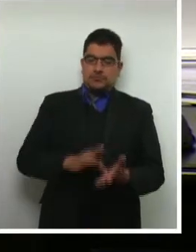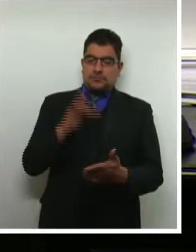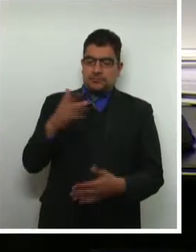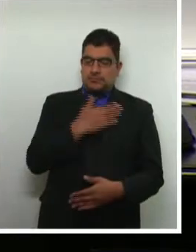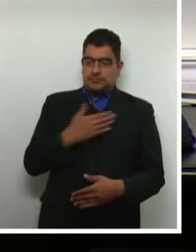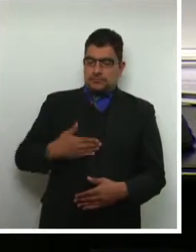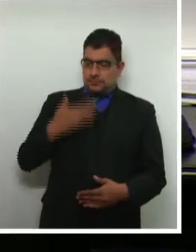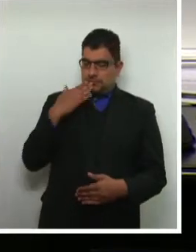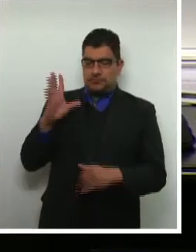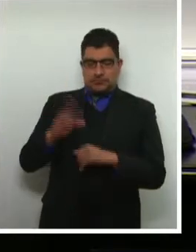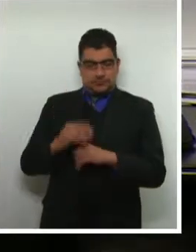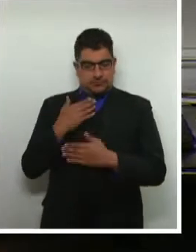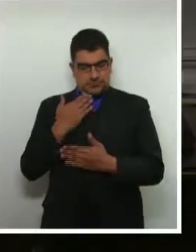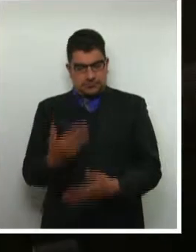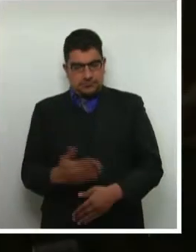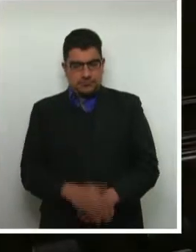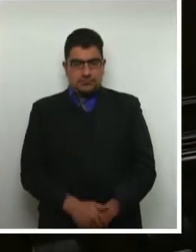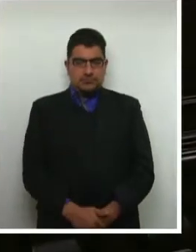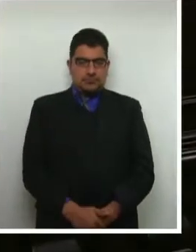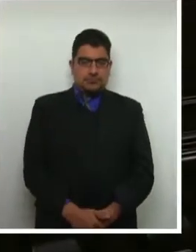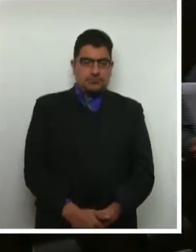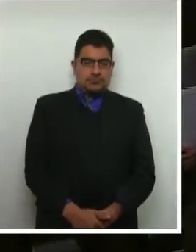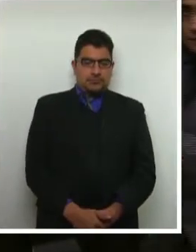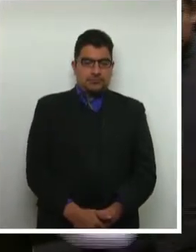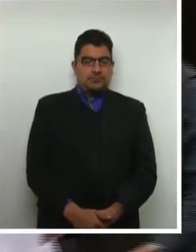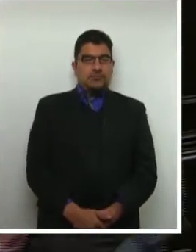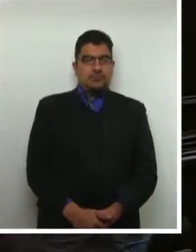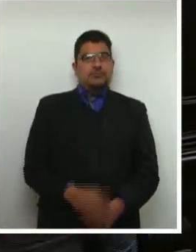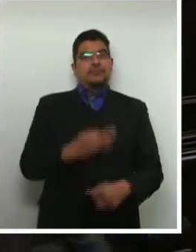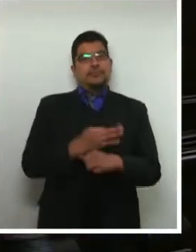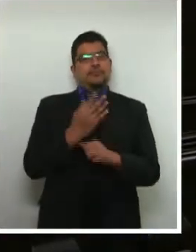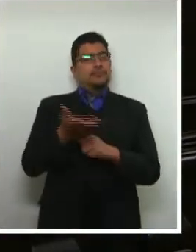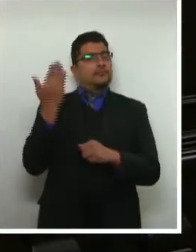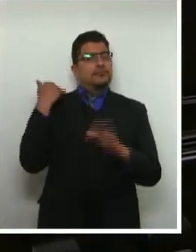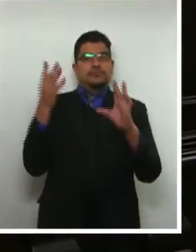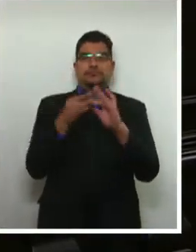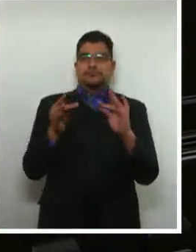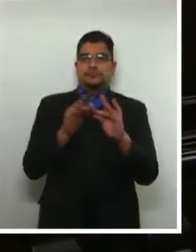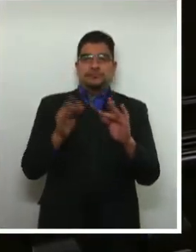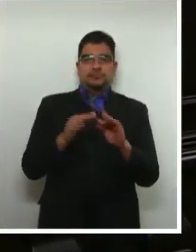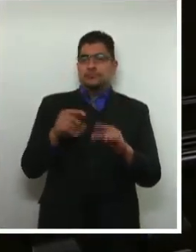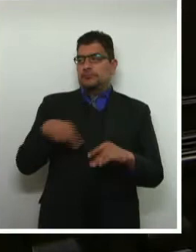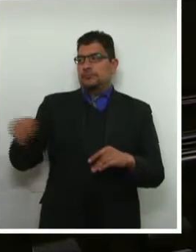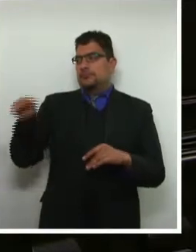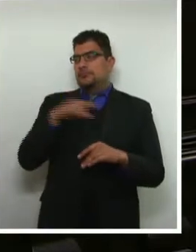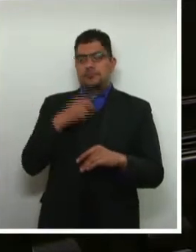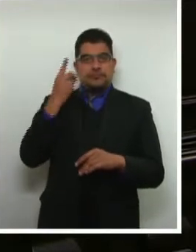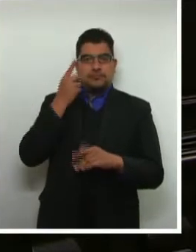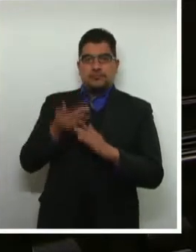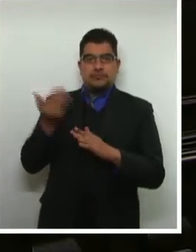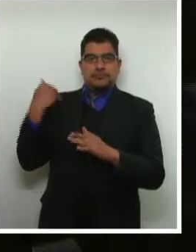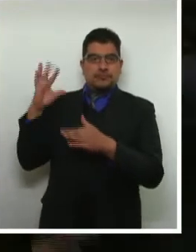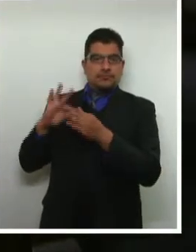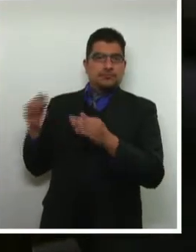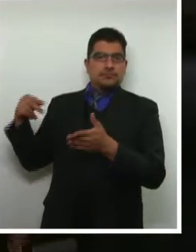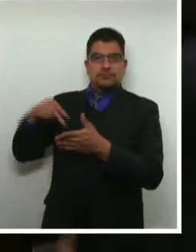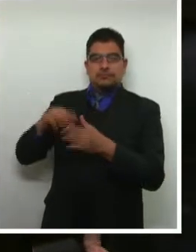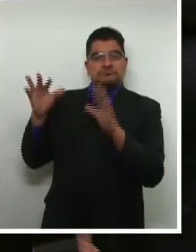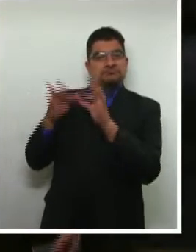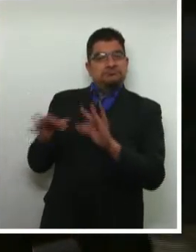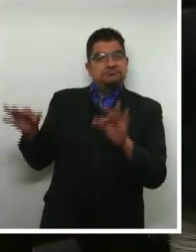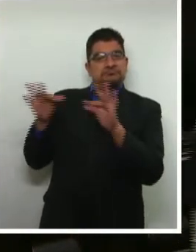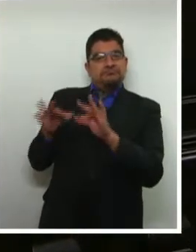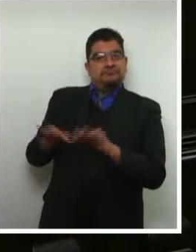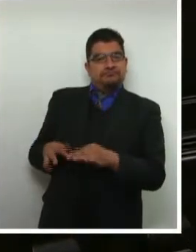presidenta. Con su permiso. Pues como ya lo han comentado los diputados que me han antecedido en el uso de la